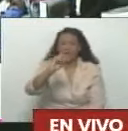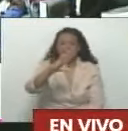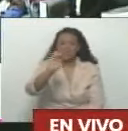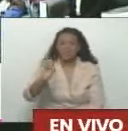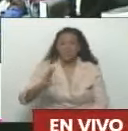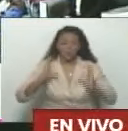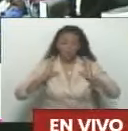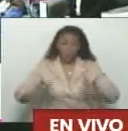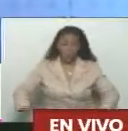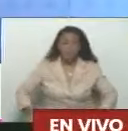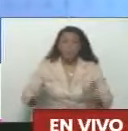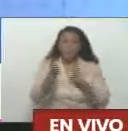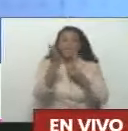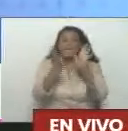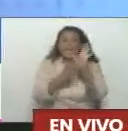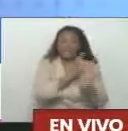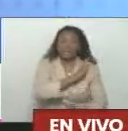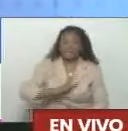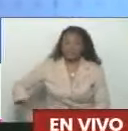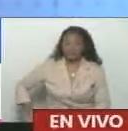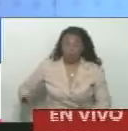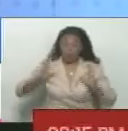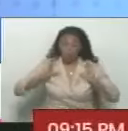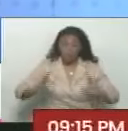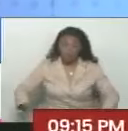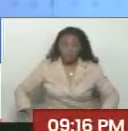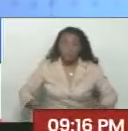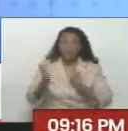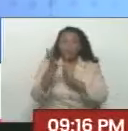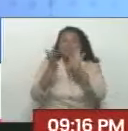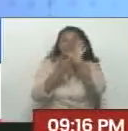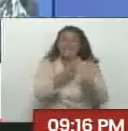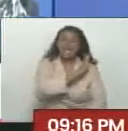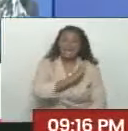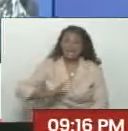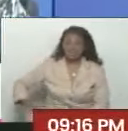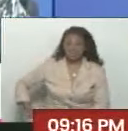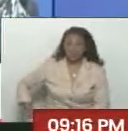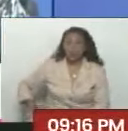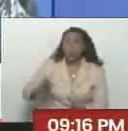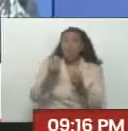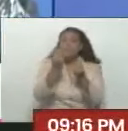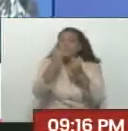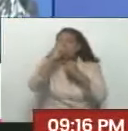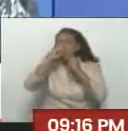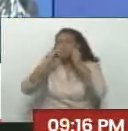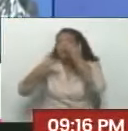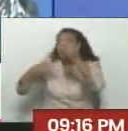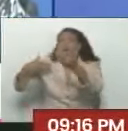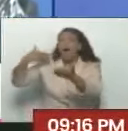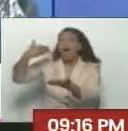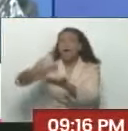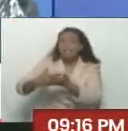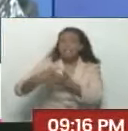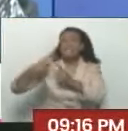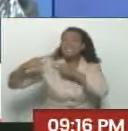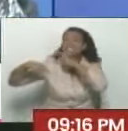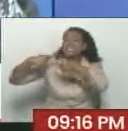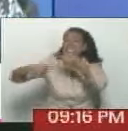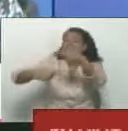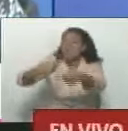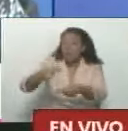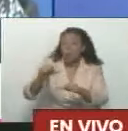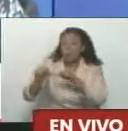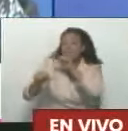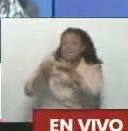Christi. El cuerpo de Cristo. El cuerpo de Cristo. Y es una tradición de muchos años. De siglos. En nuestro